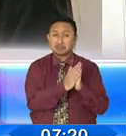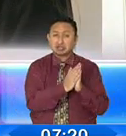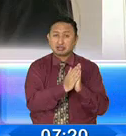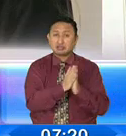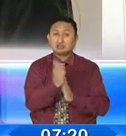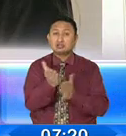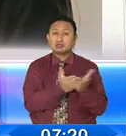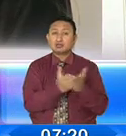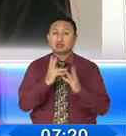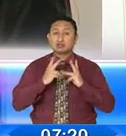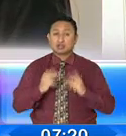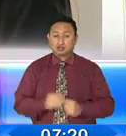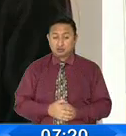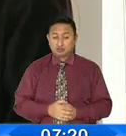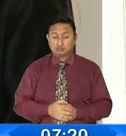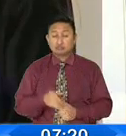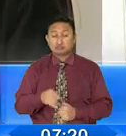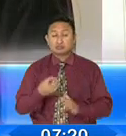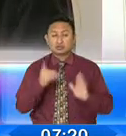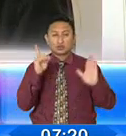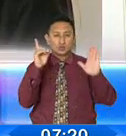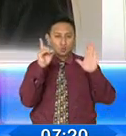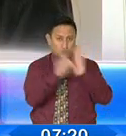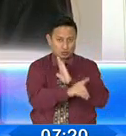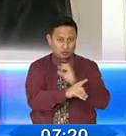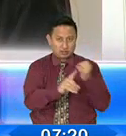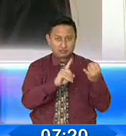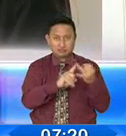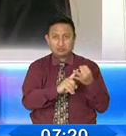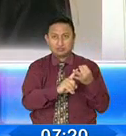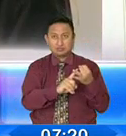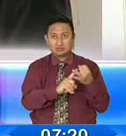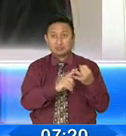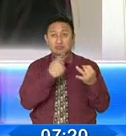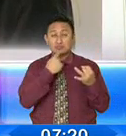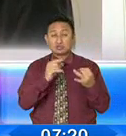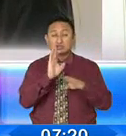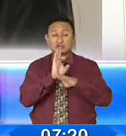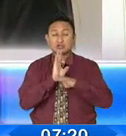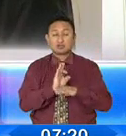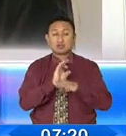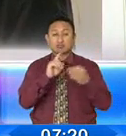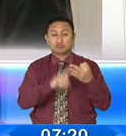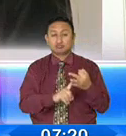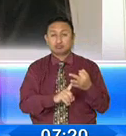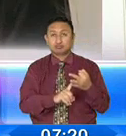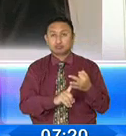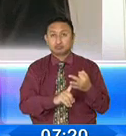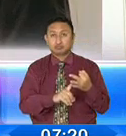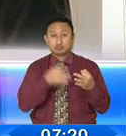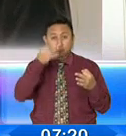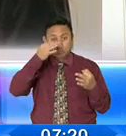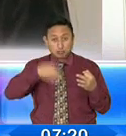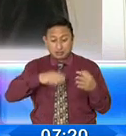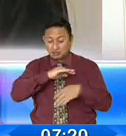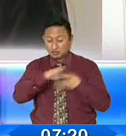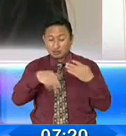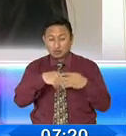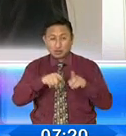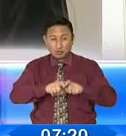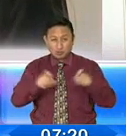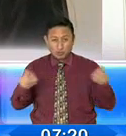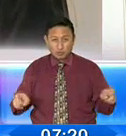Salud. Las denuncias, las declaraciones juradas, los exámenes ginecológicos